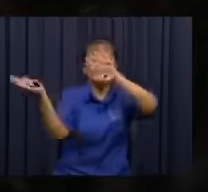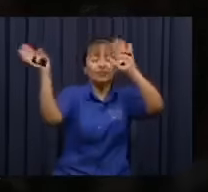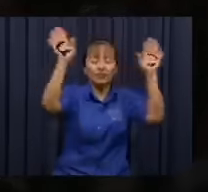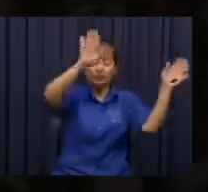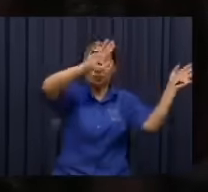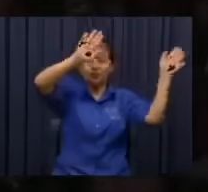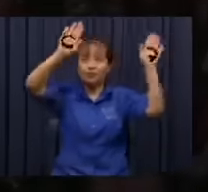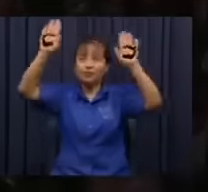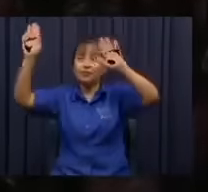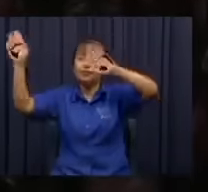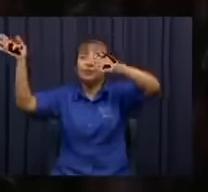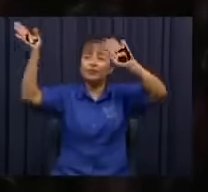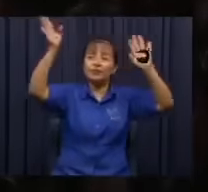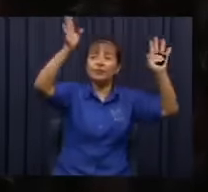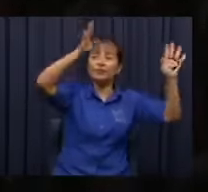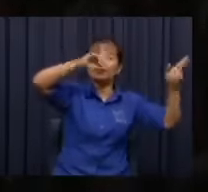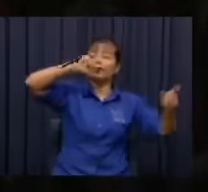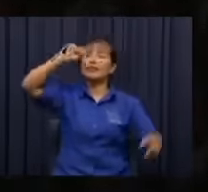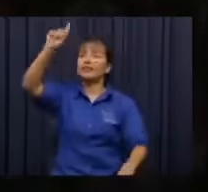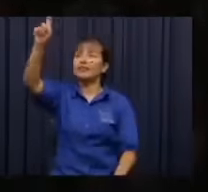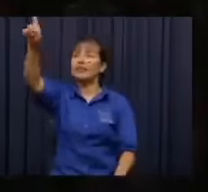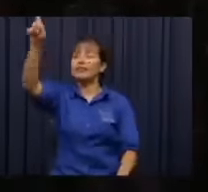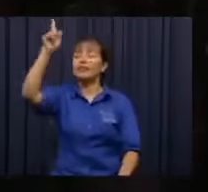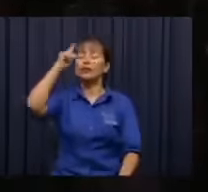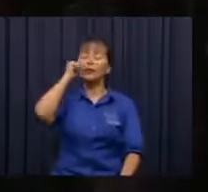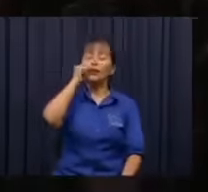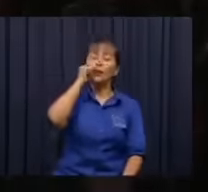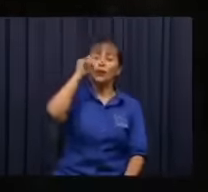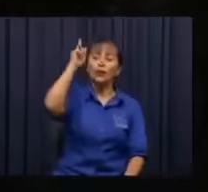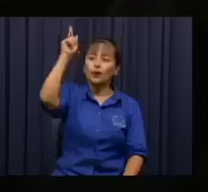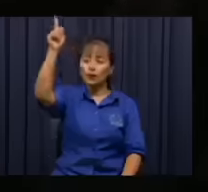Traigo mis manos llenas a ti,